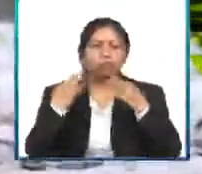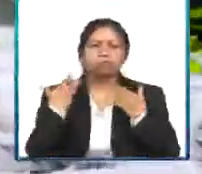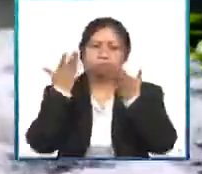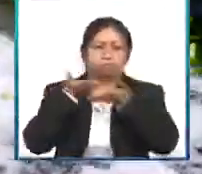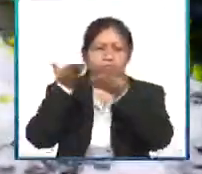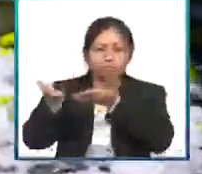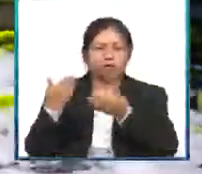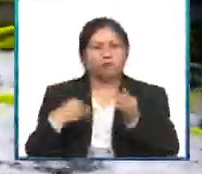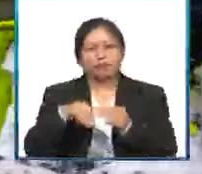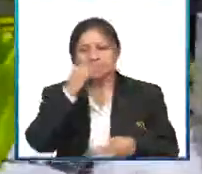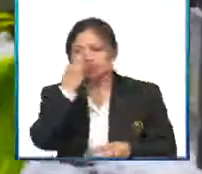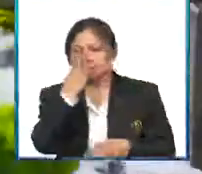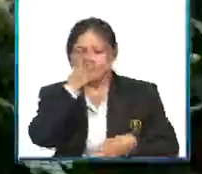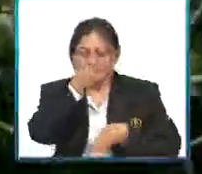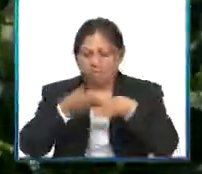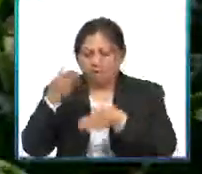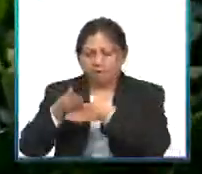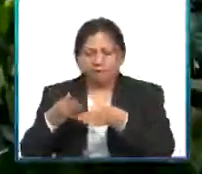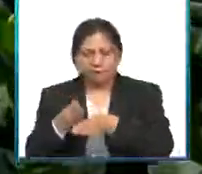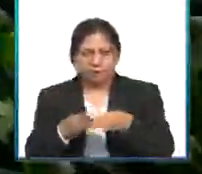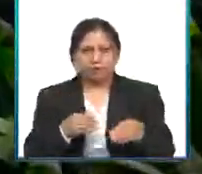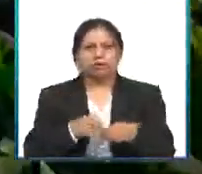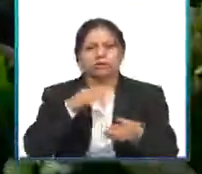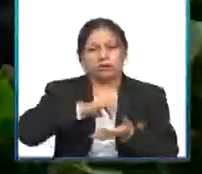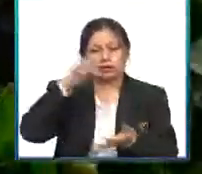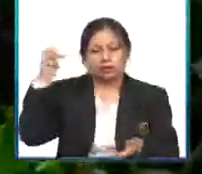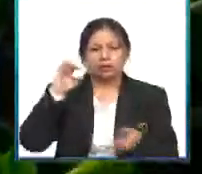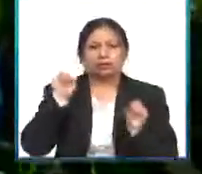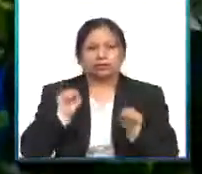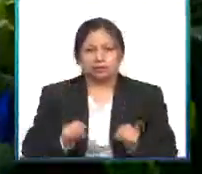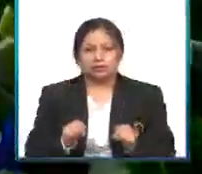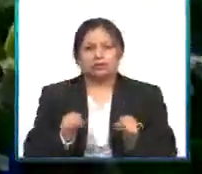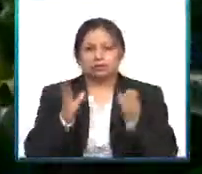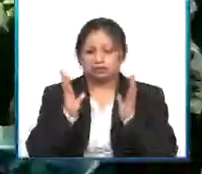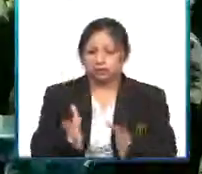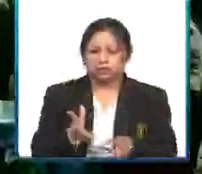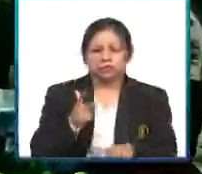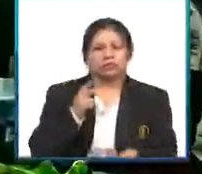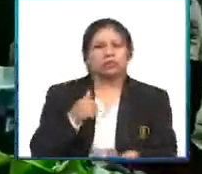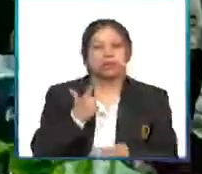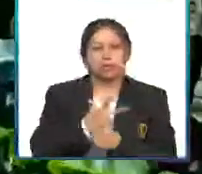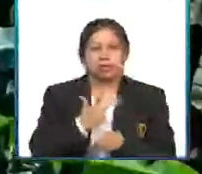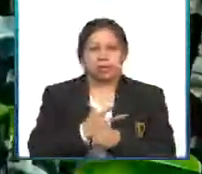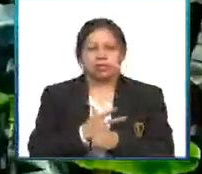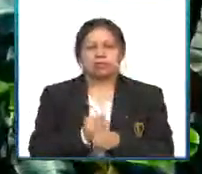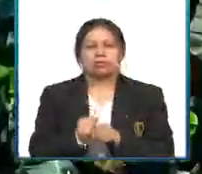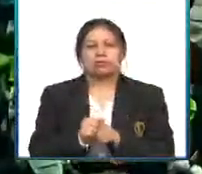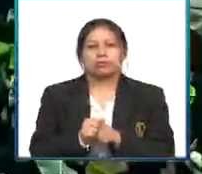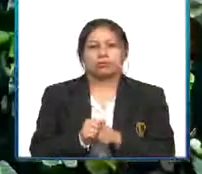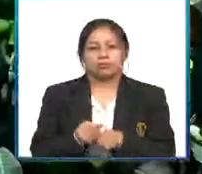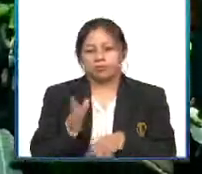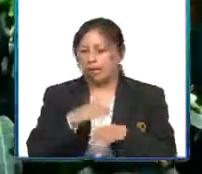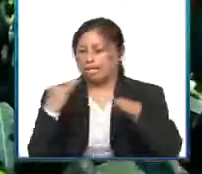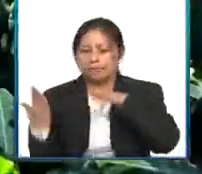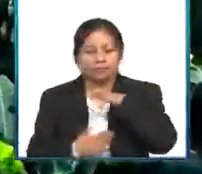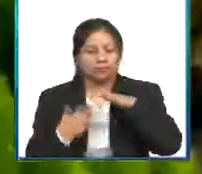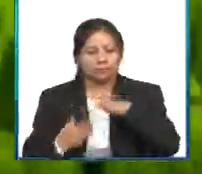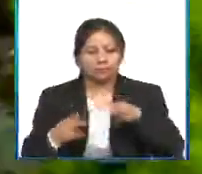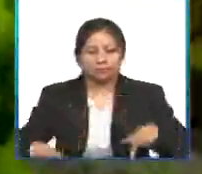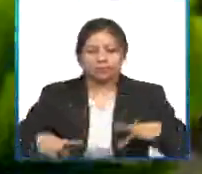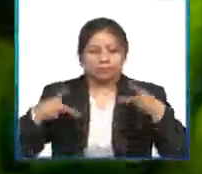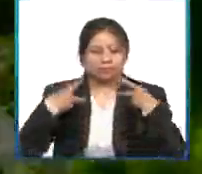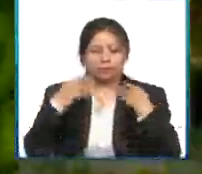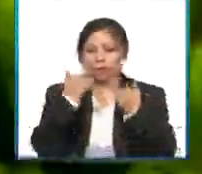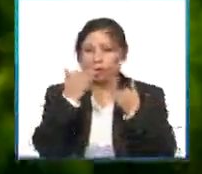que 2/3 partes de la producción platanera de nuestro país permanece en Guatemala, pues es parte fundamental de la